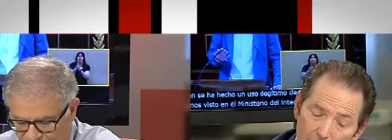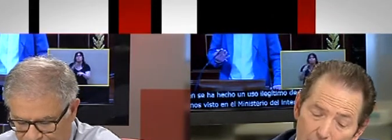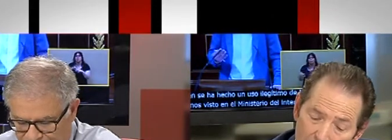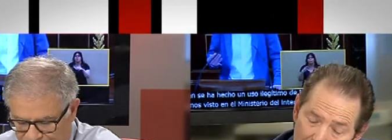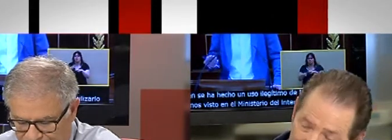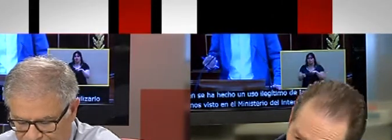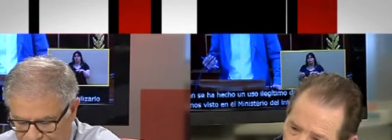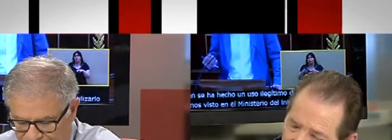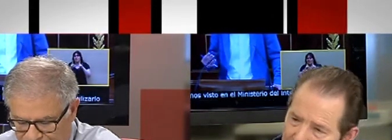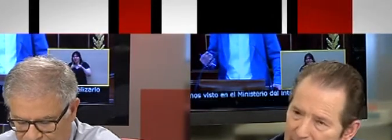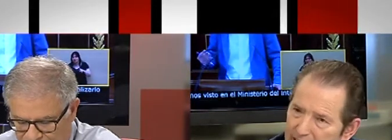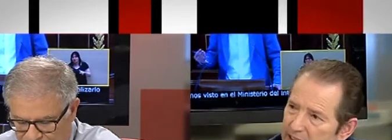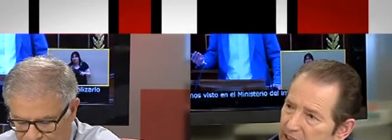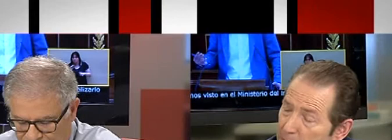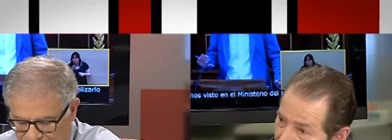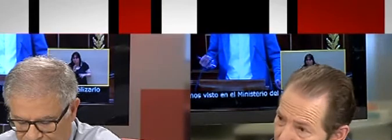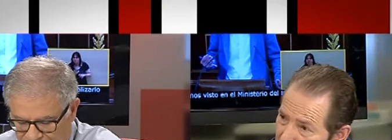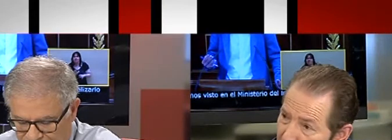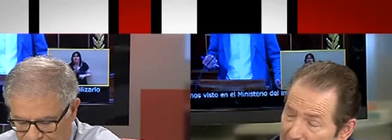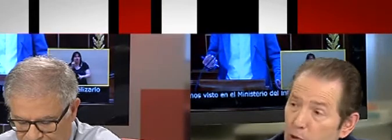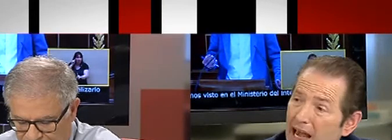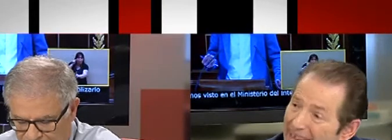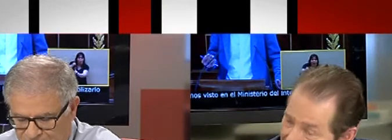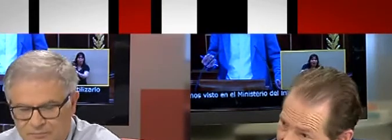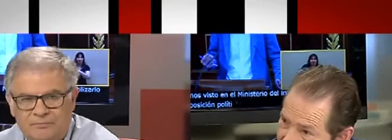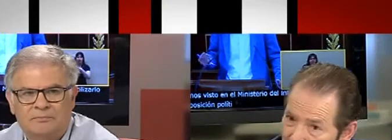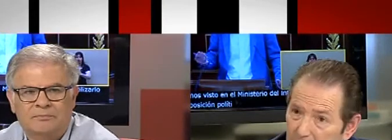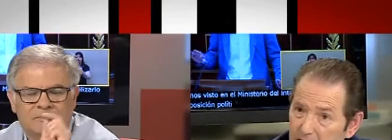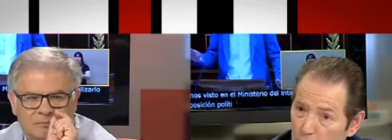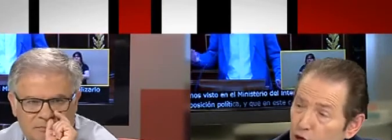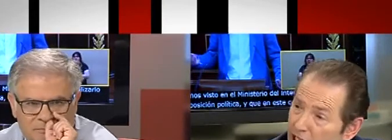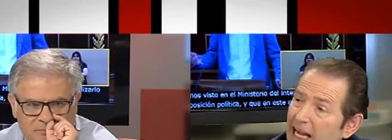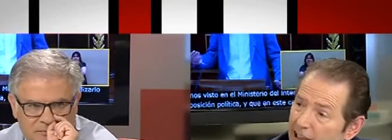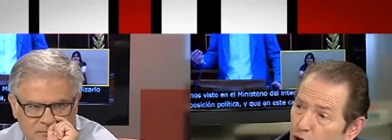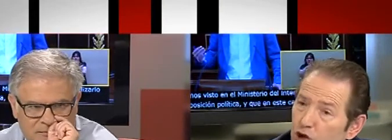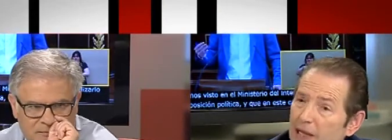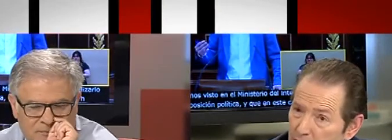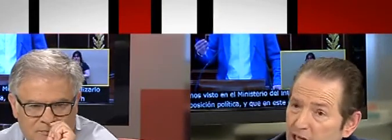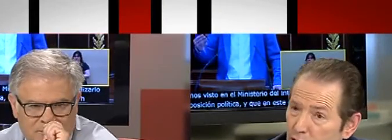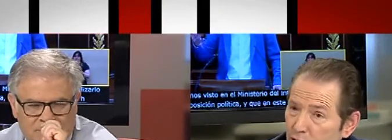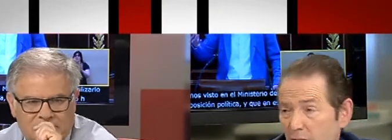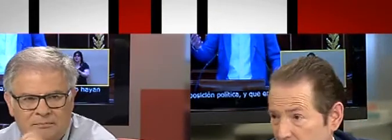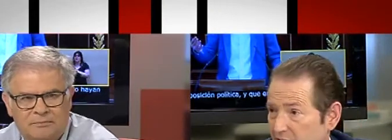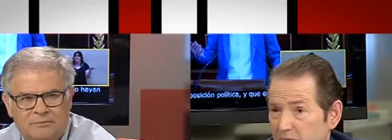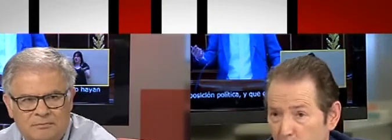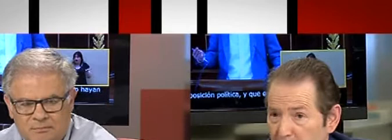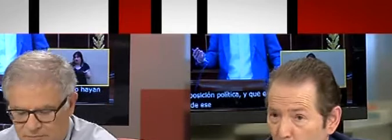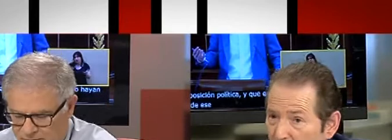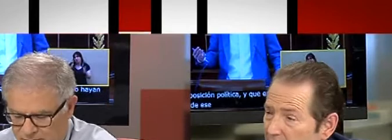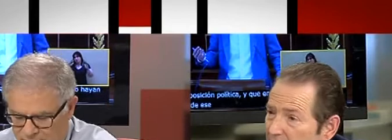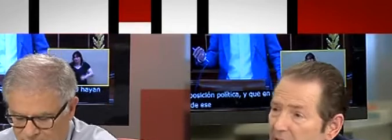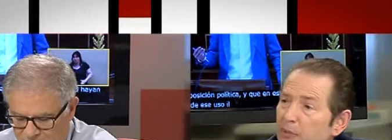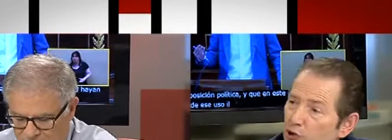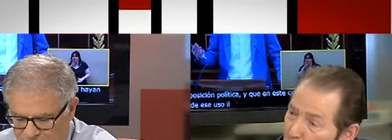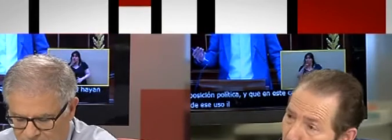el partido socialista y podemos salvo que avance y consigan entre los dos la mayoría absoluta cosa que podría